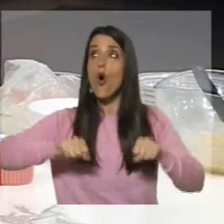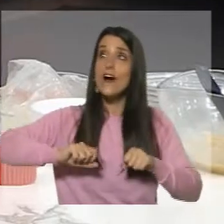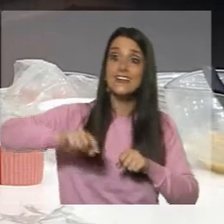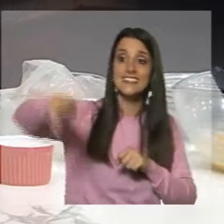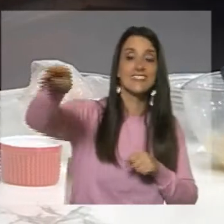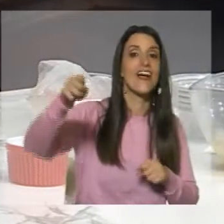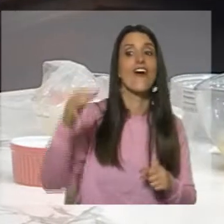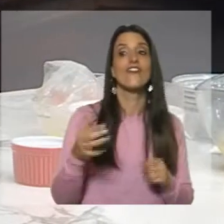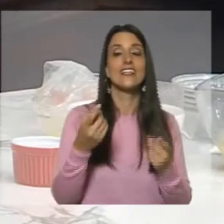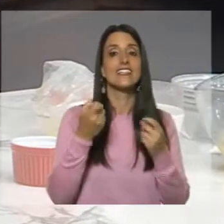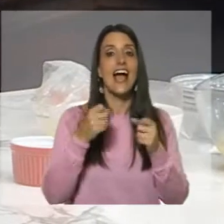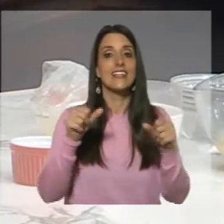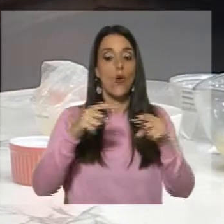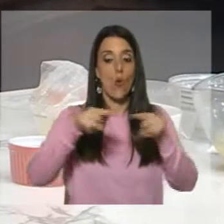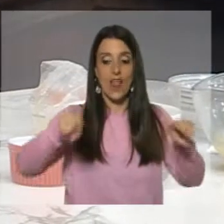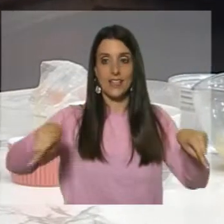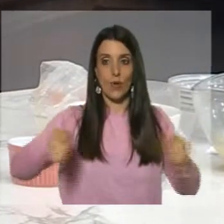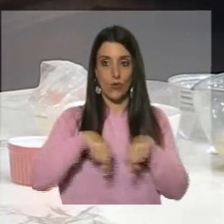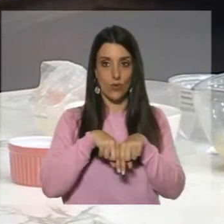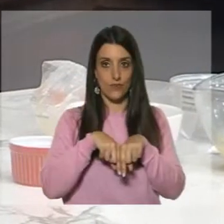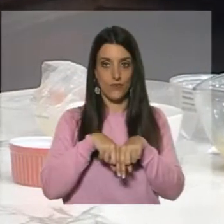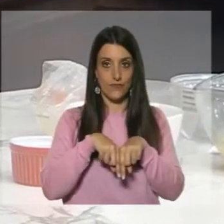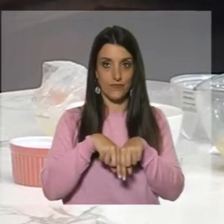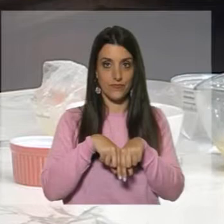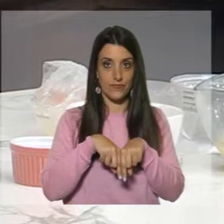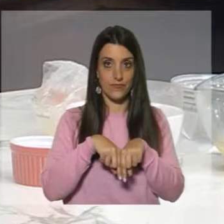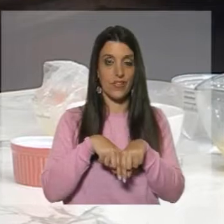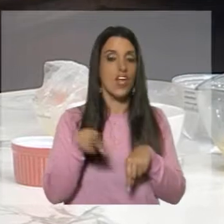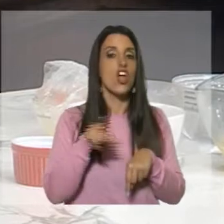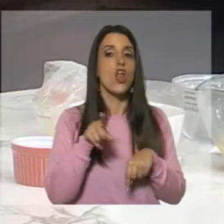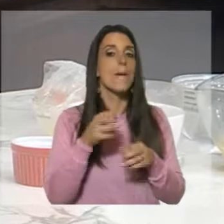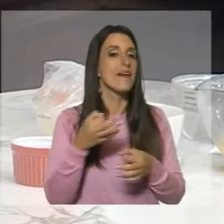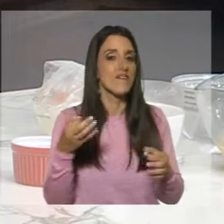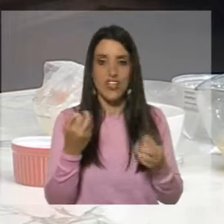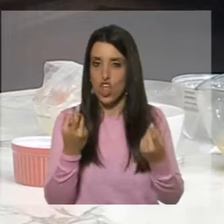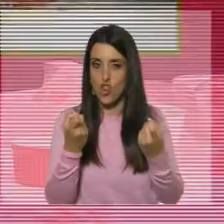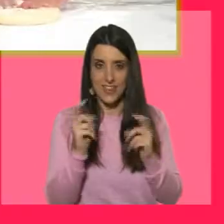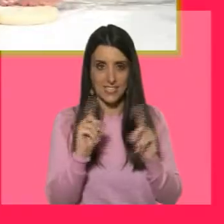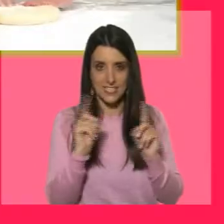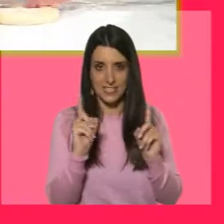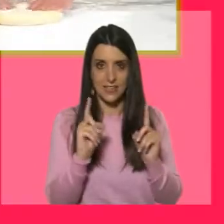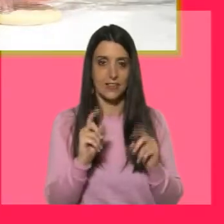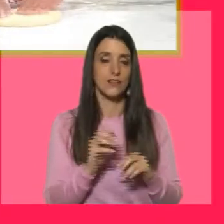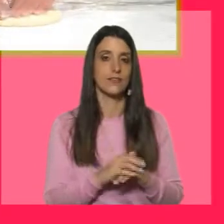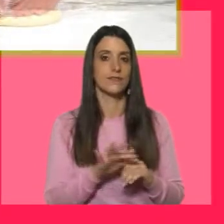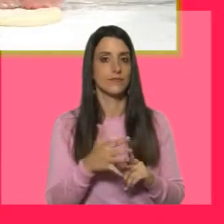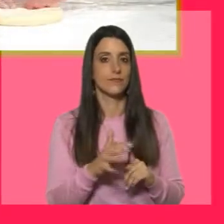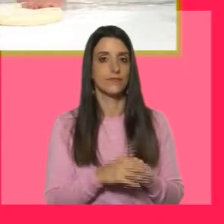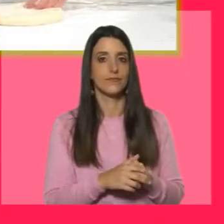hacer? Un rectángulo. Bien. ¿Está? La idea es hacer como un rectángulo. No te tiene que quedar perfecto, no te preocupes. ¿Ah? La vamos a estirar